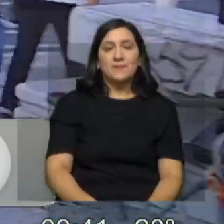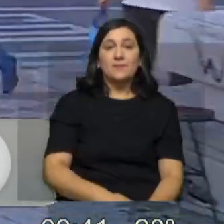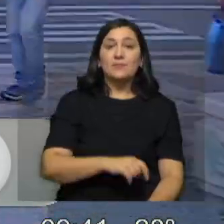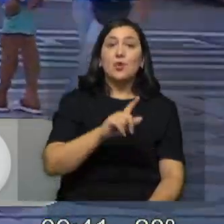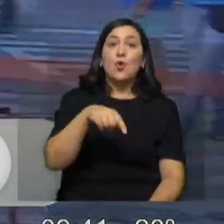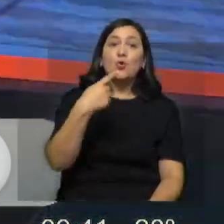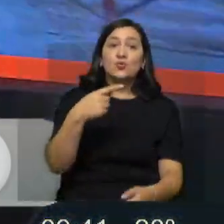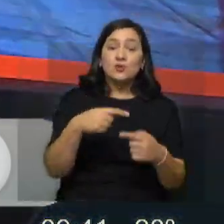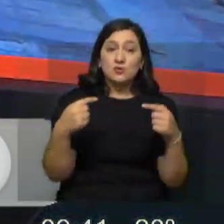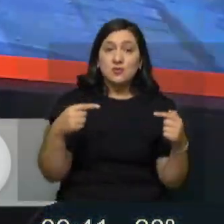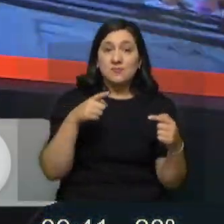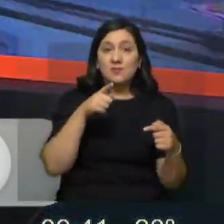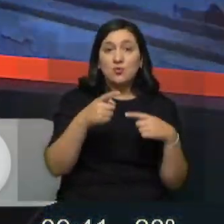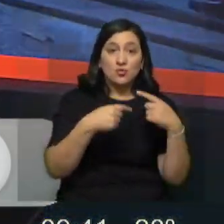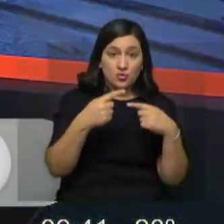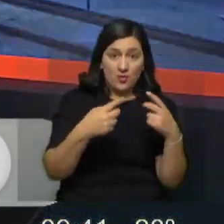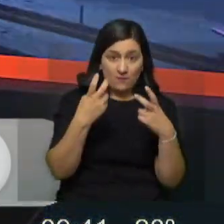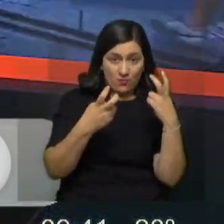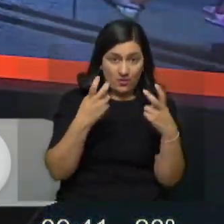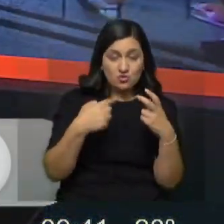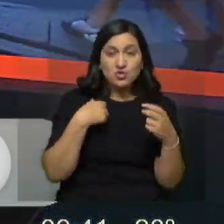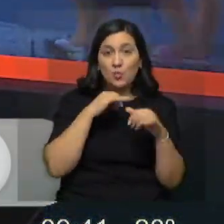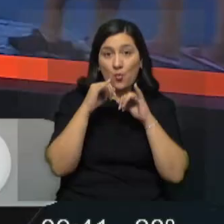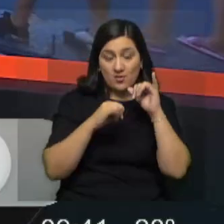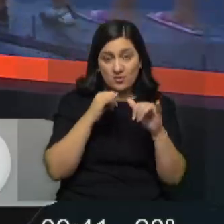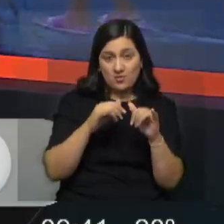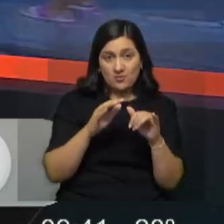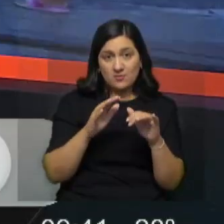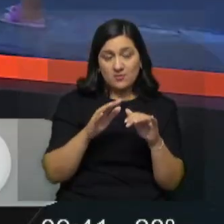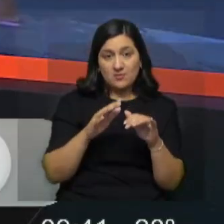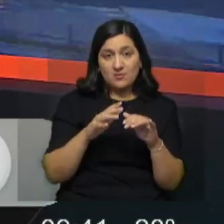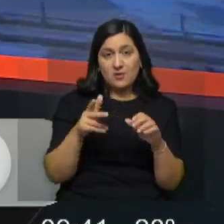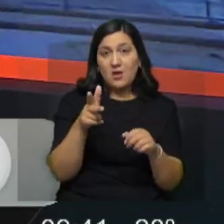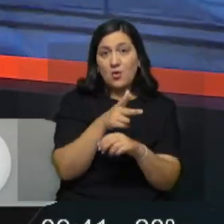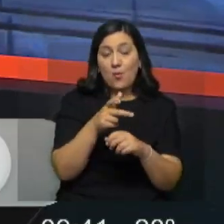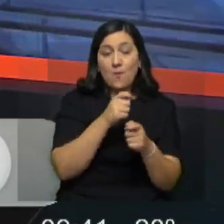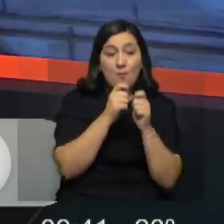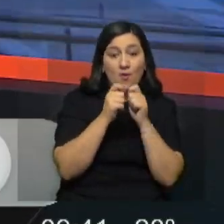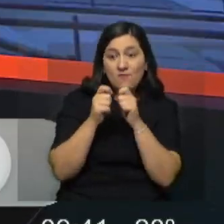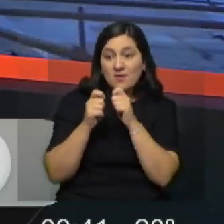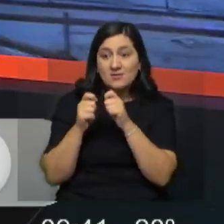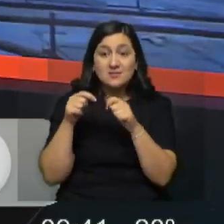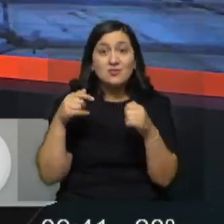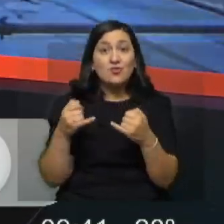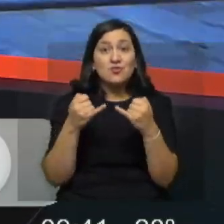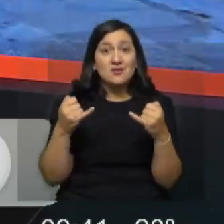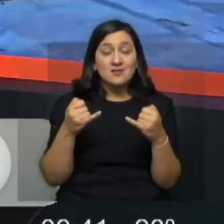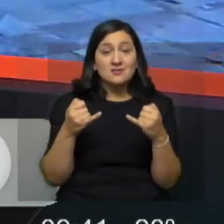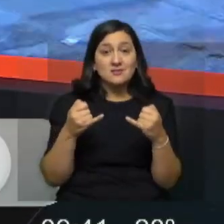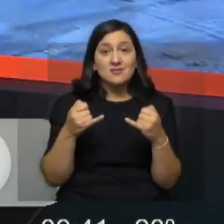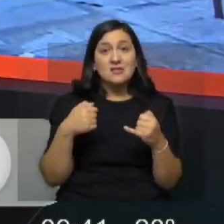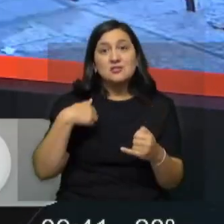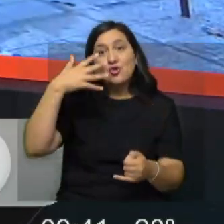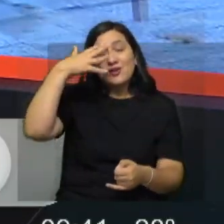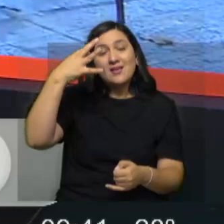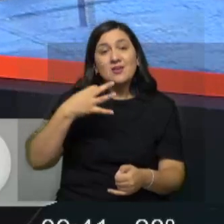otra cosa que mientras vos buscaste, voy contando, que en los móviles que hemos tenido en estos días desde el comienzo del programa, yo creo